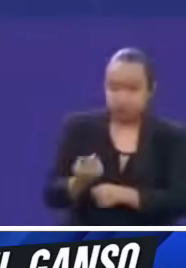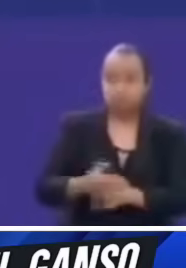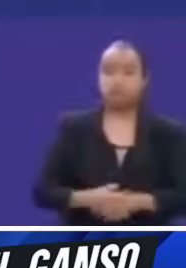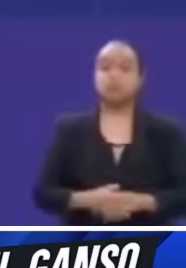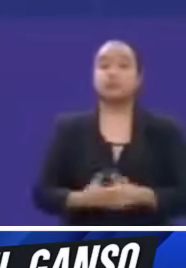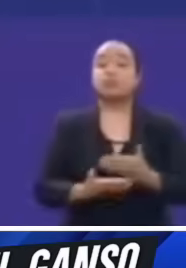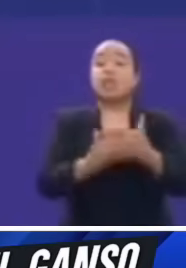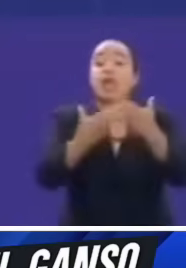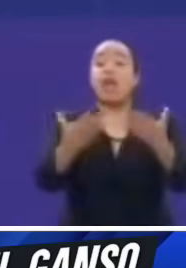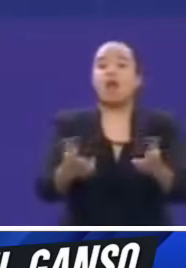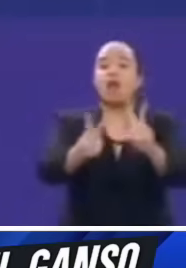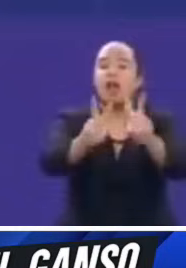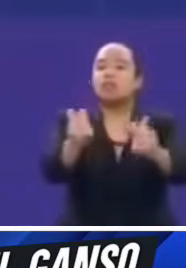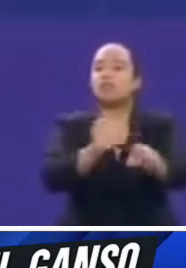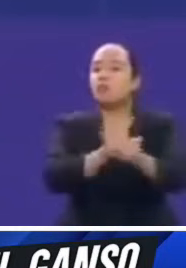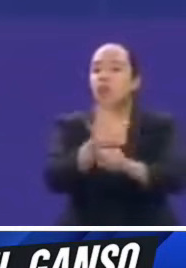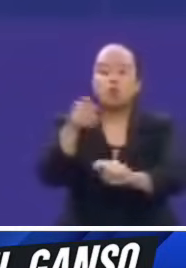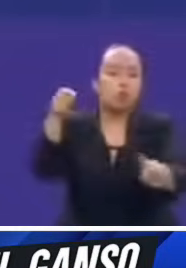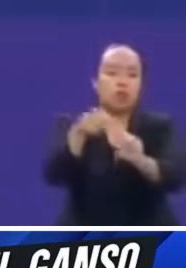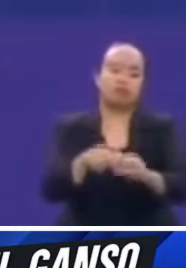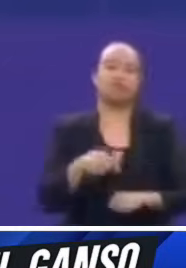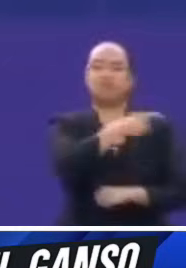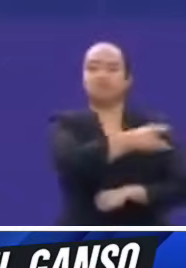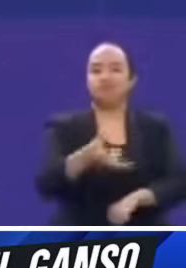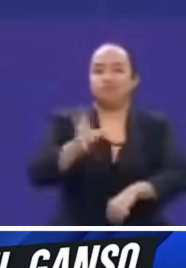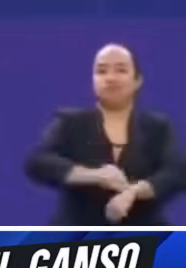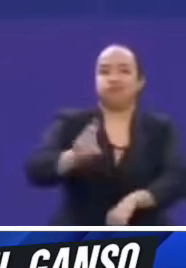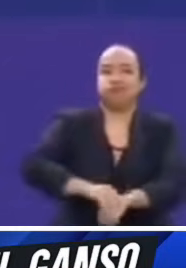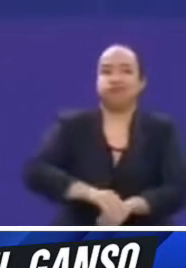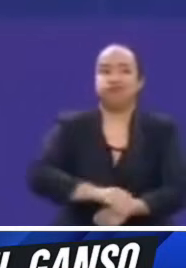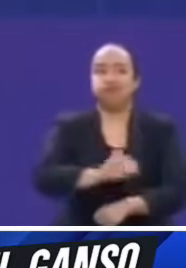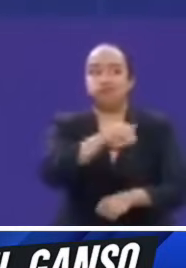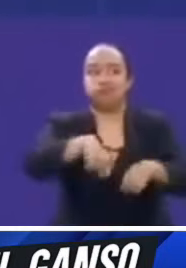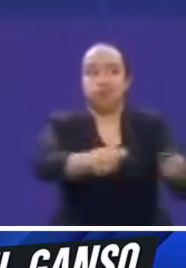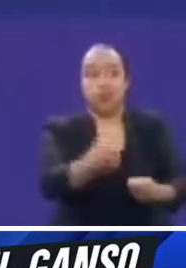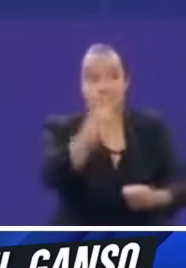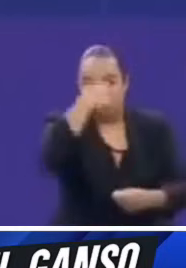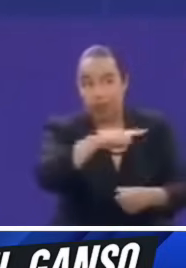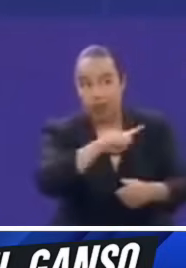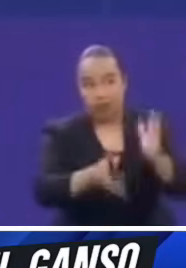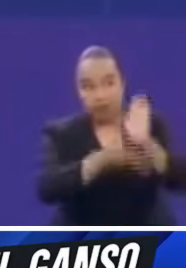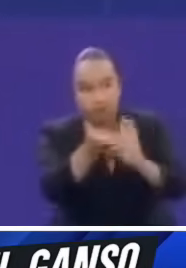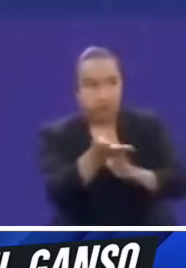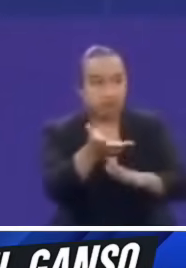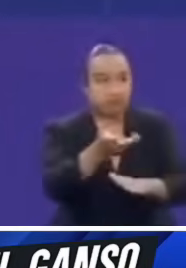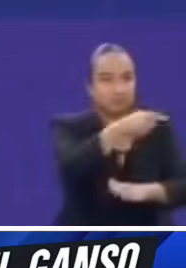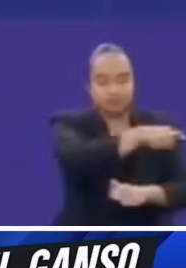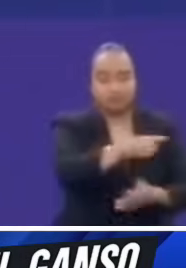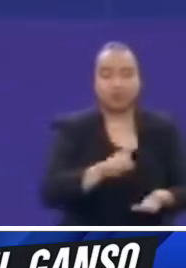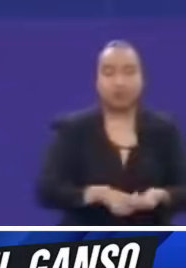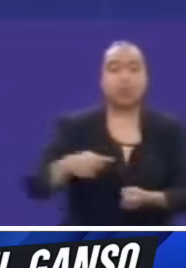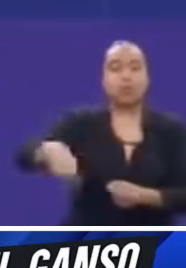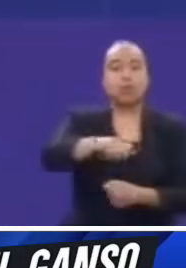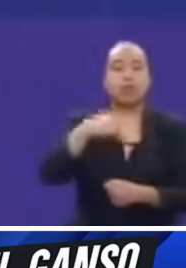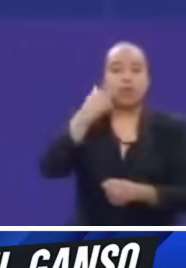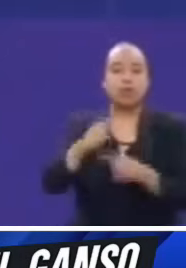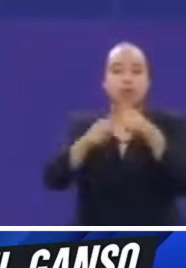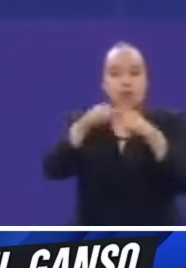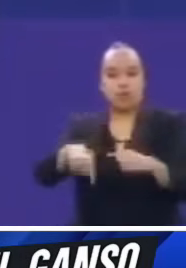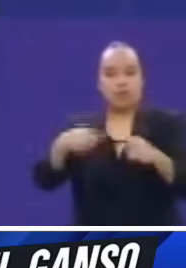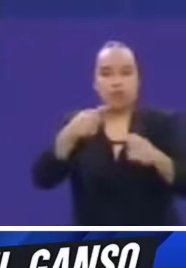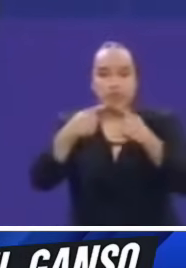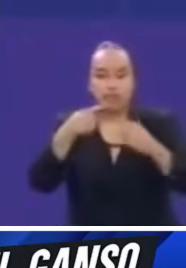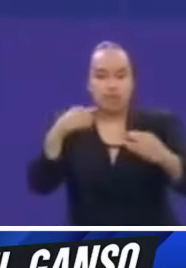del Cártel inmobiliario de lo que querían censurar noos para hablar en este debate presentó